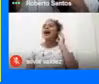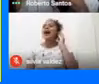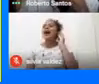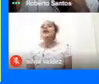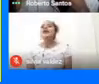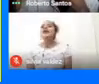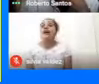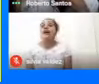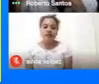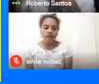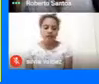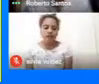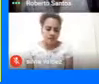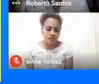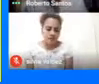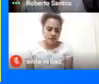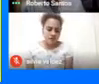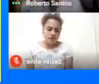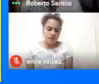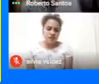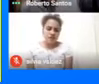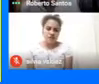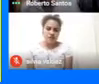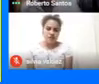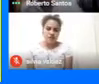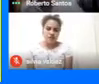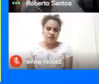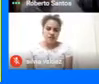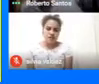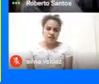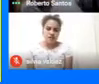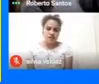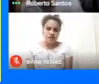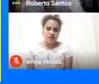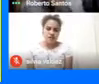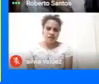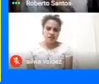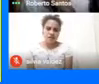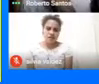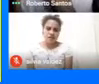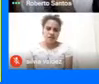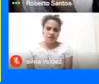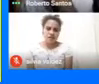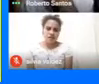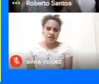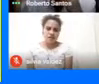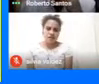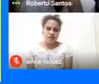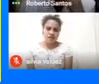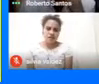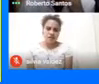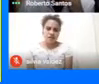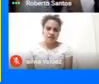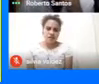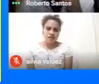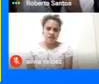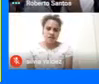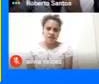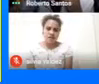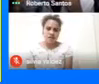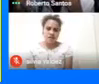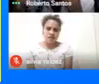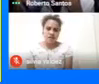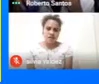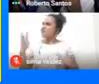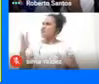Yo concuerdo Contigo De verdad Que Yo creo Que más De una Nos vamos De esta charla Con Con un amor